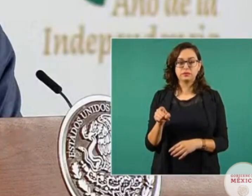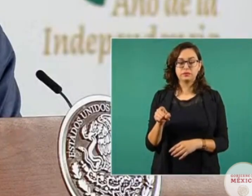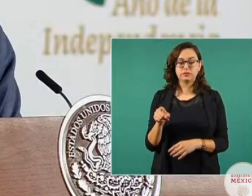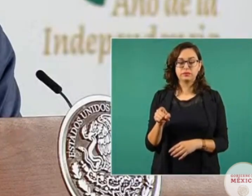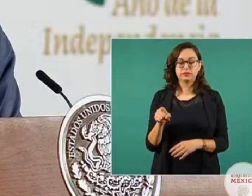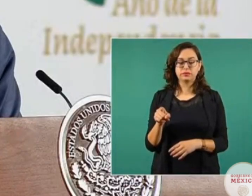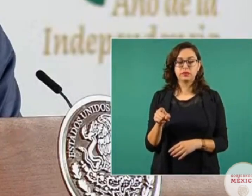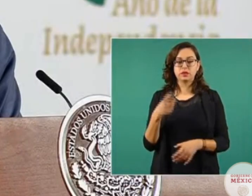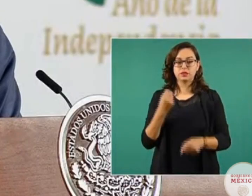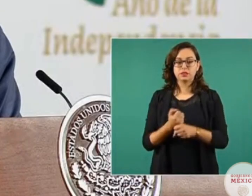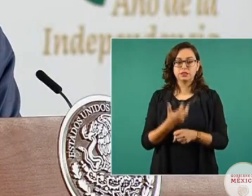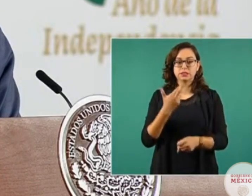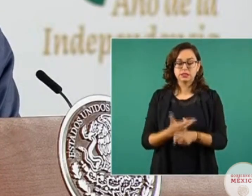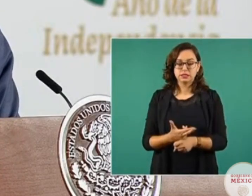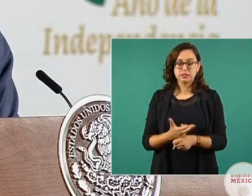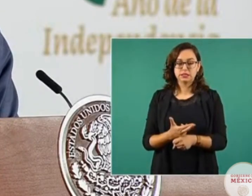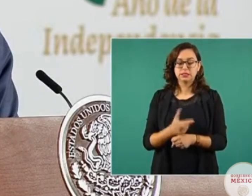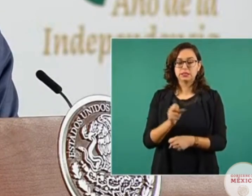de secretario del Trabajo,